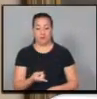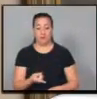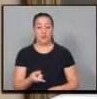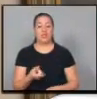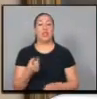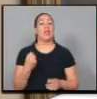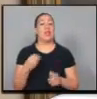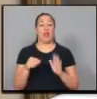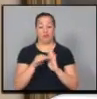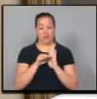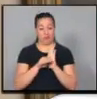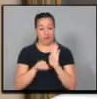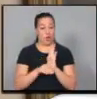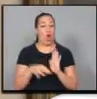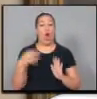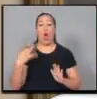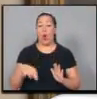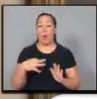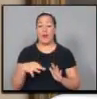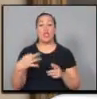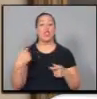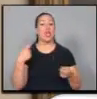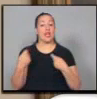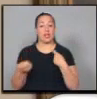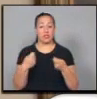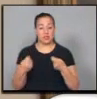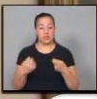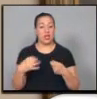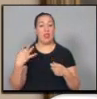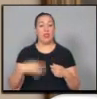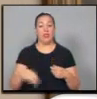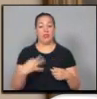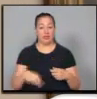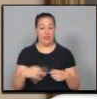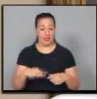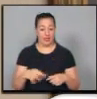a ser obligatorio para los comercios promocionar